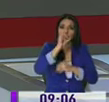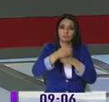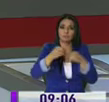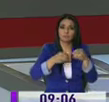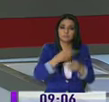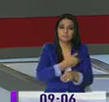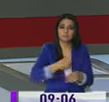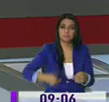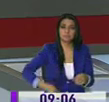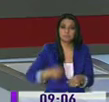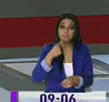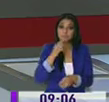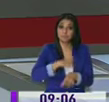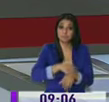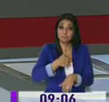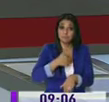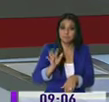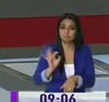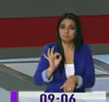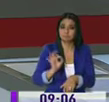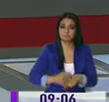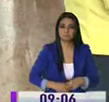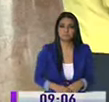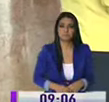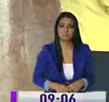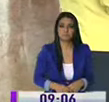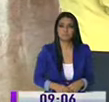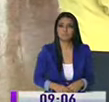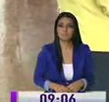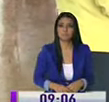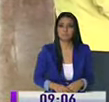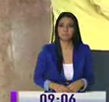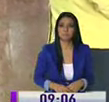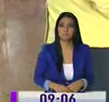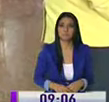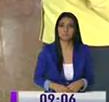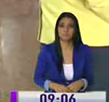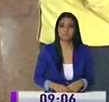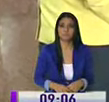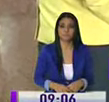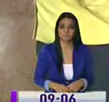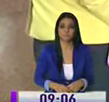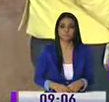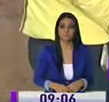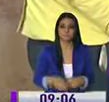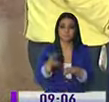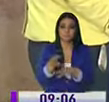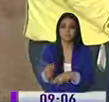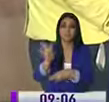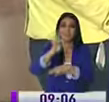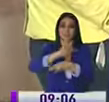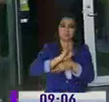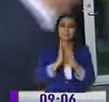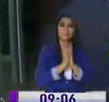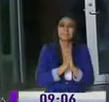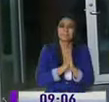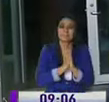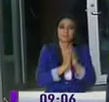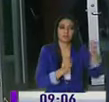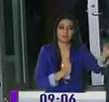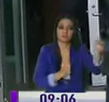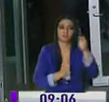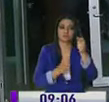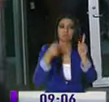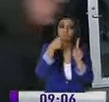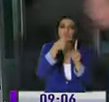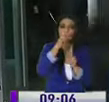bien la responsabilidad de este hecho vamos el pedido de comparecencia ante el pleno de la asamblea nacional de rommy